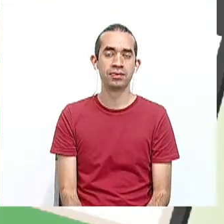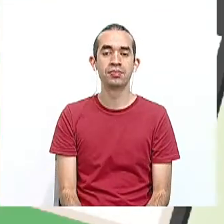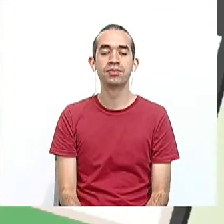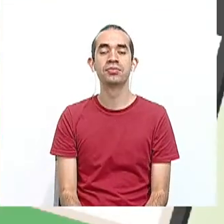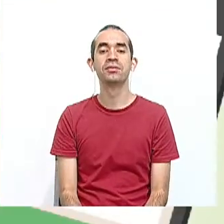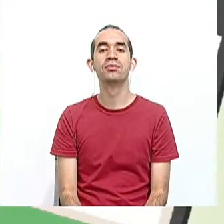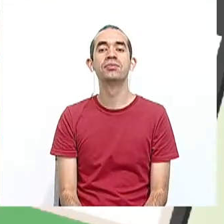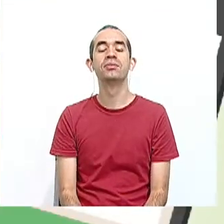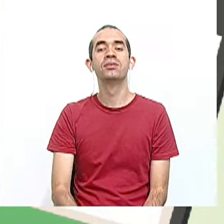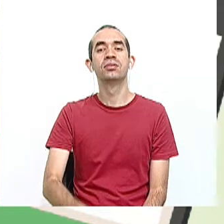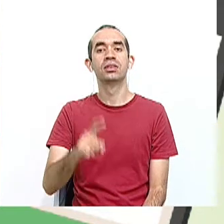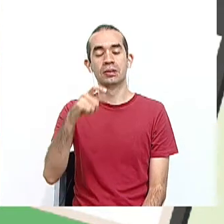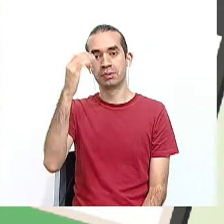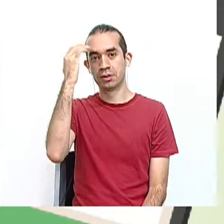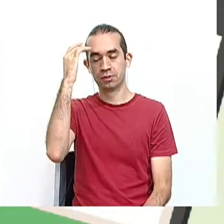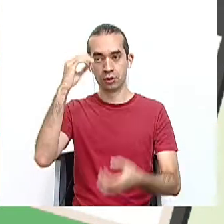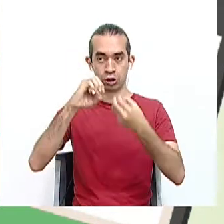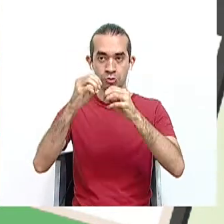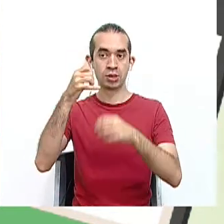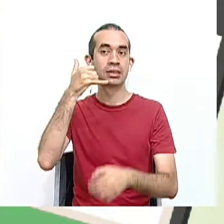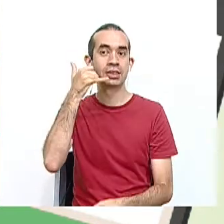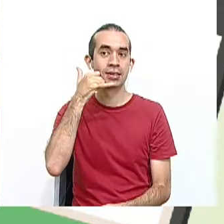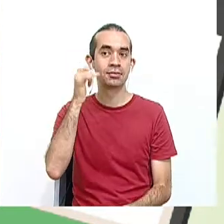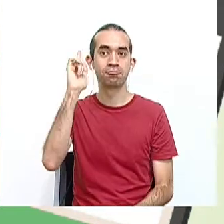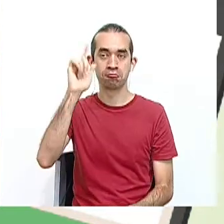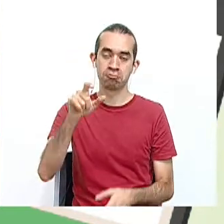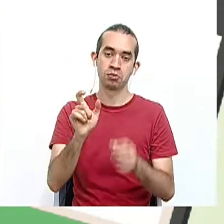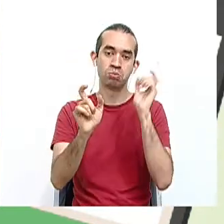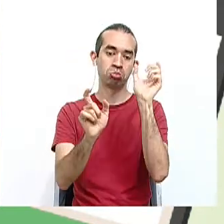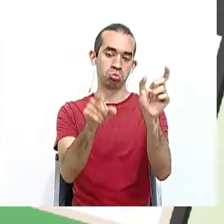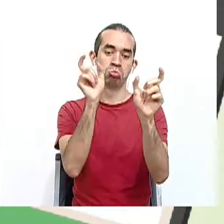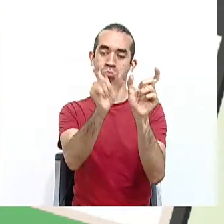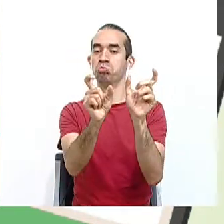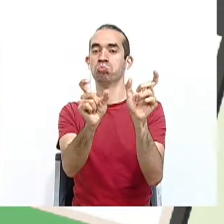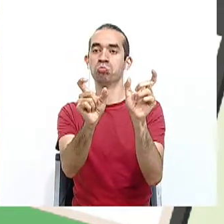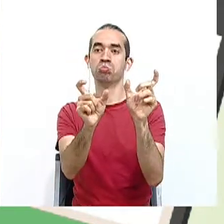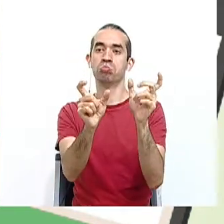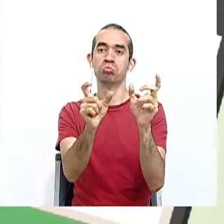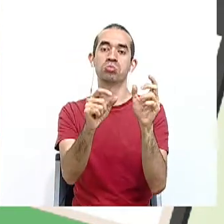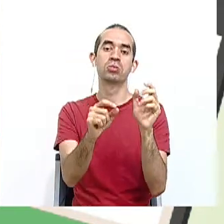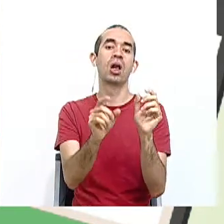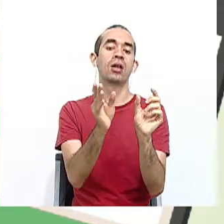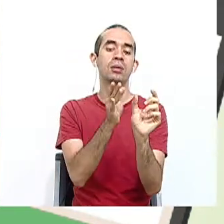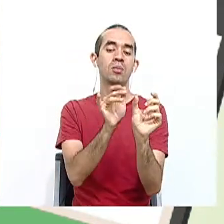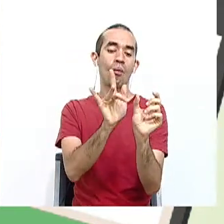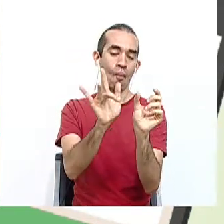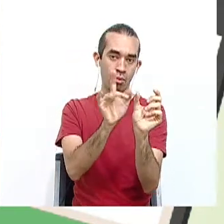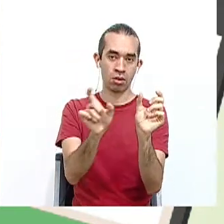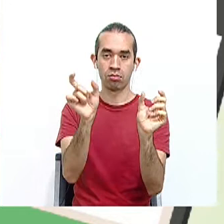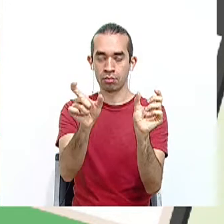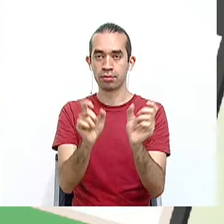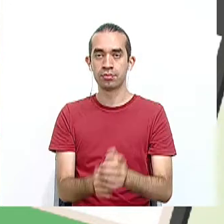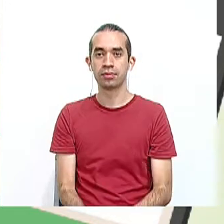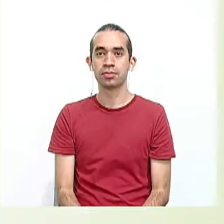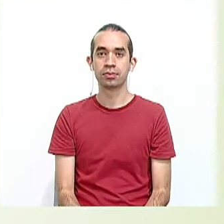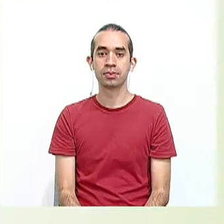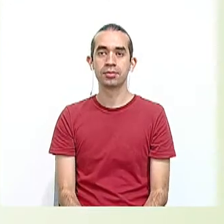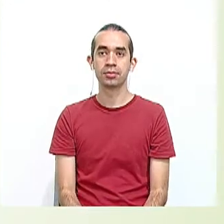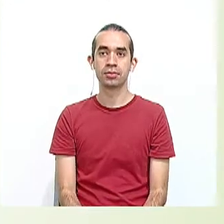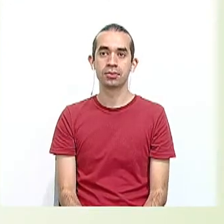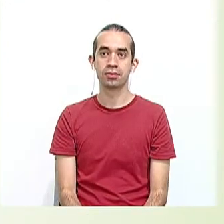Tomaremos en cuenta que los números telefónicos suelen separarse por bloques, mediante espacios.